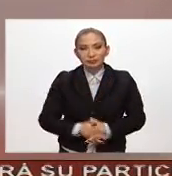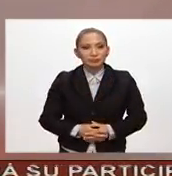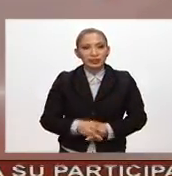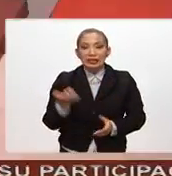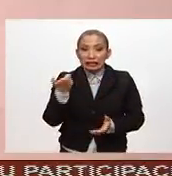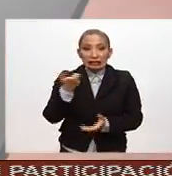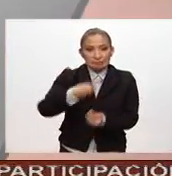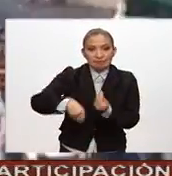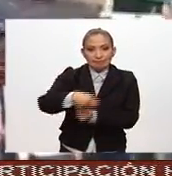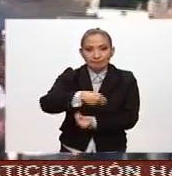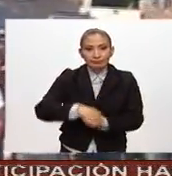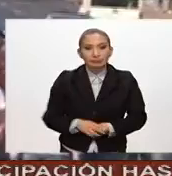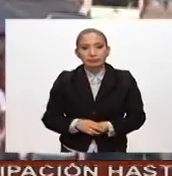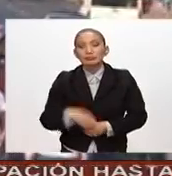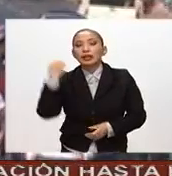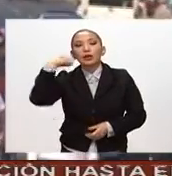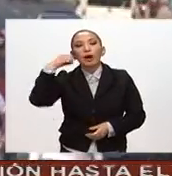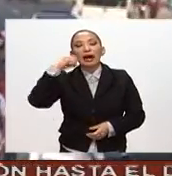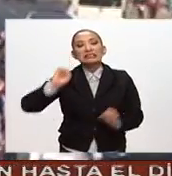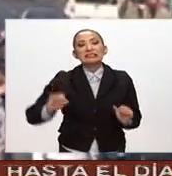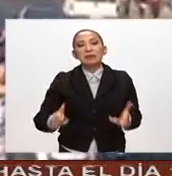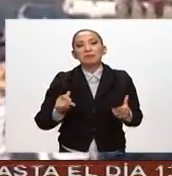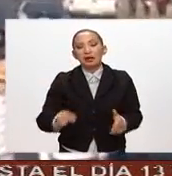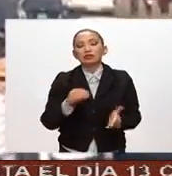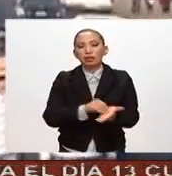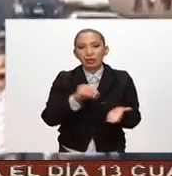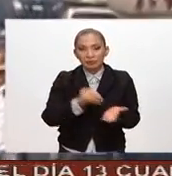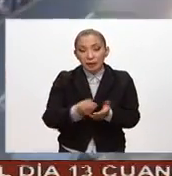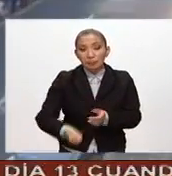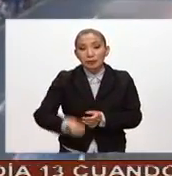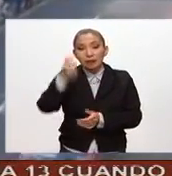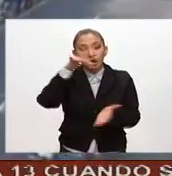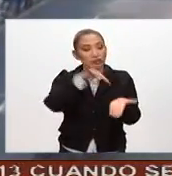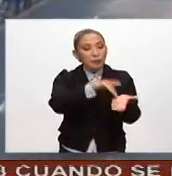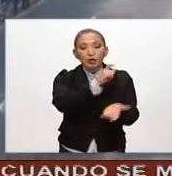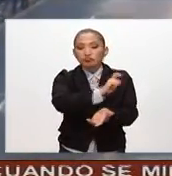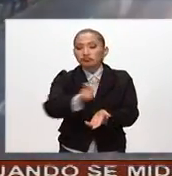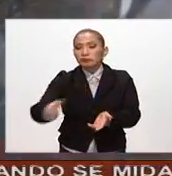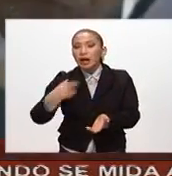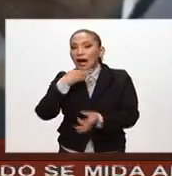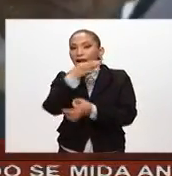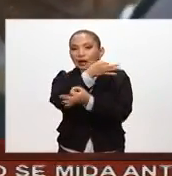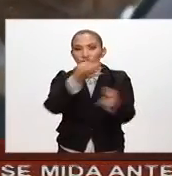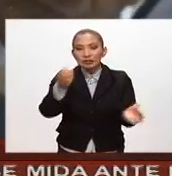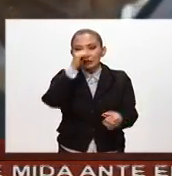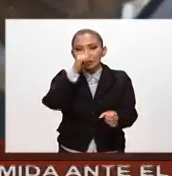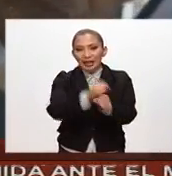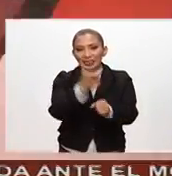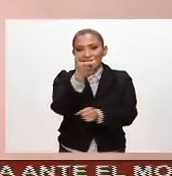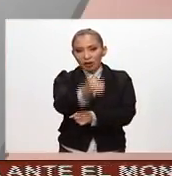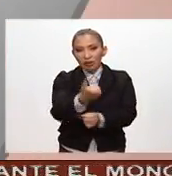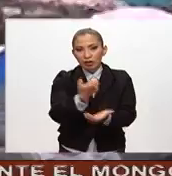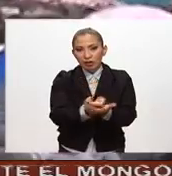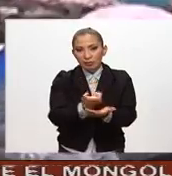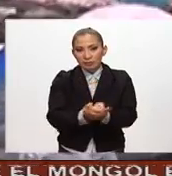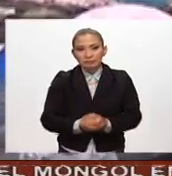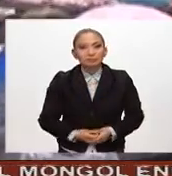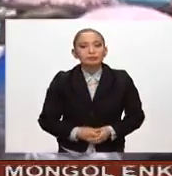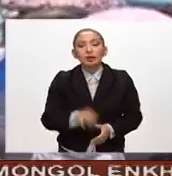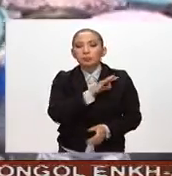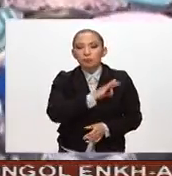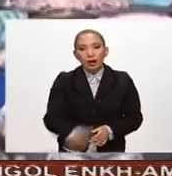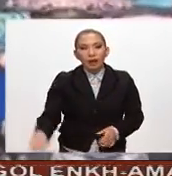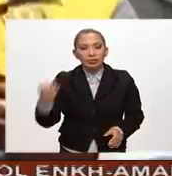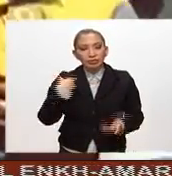la economía. En Oaxaca y Chiapas se darán los primeros apoyos, anuncia la Secretaría de Economía.